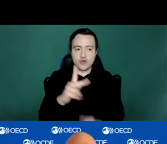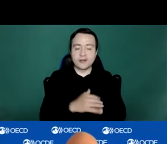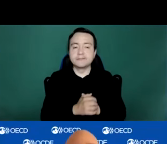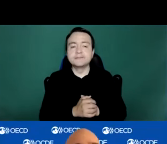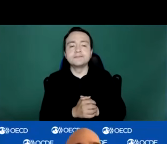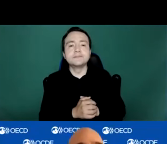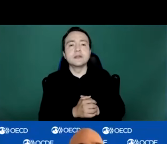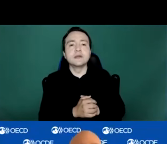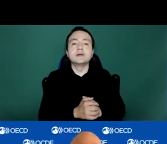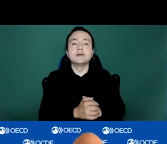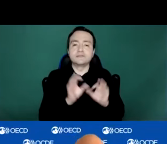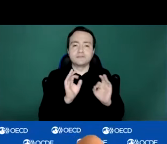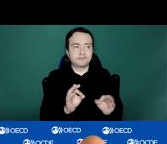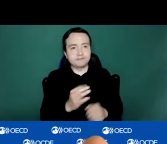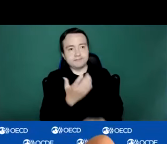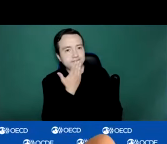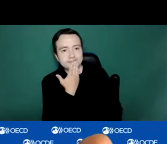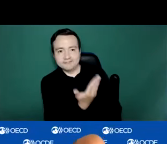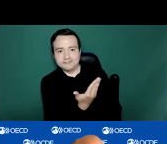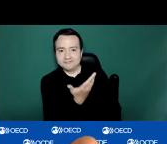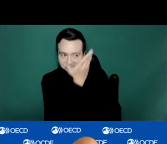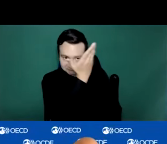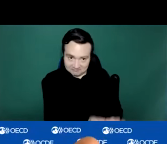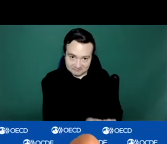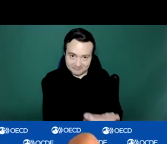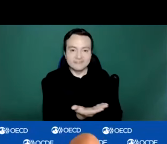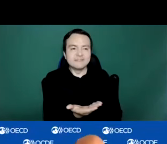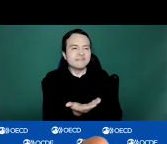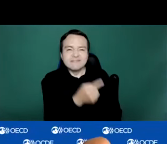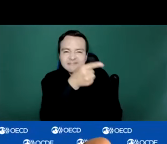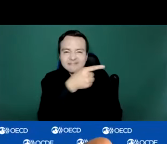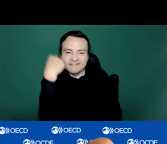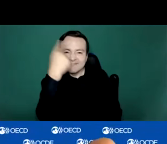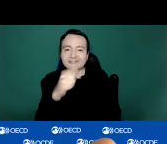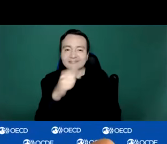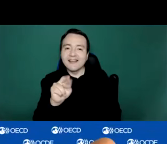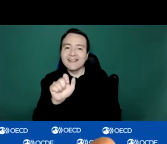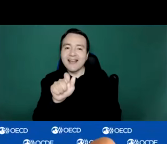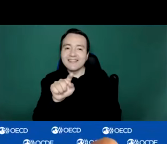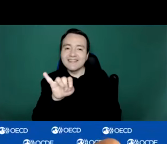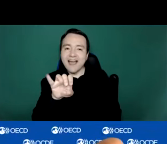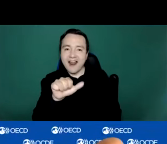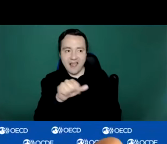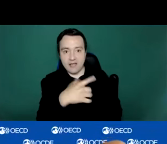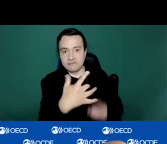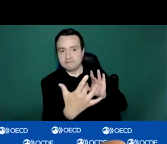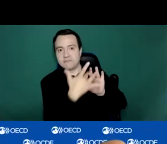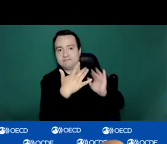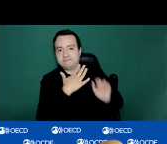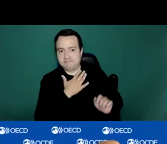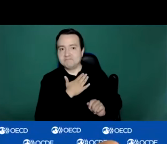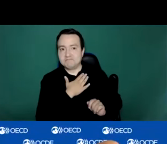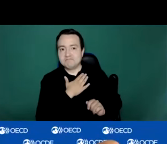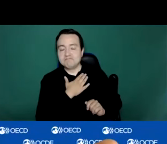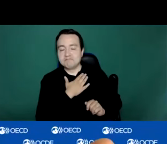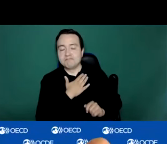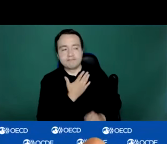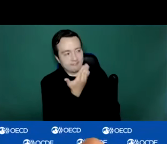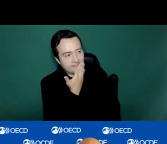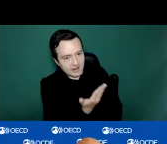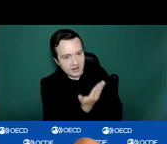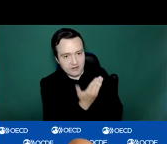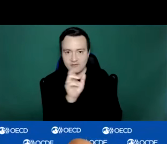Muy bien, quisiera manifestarle mi agradecimiento a Natalia por contactarme y por traer al frente